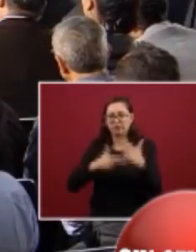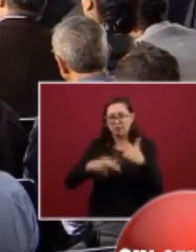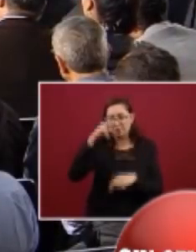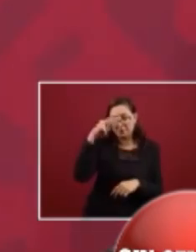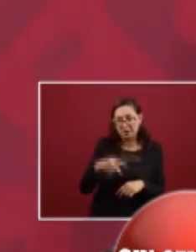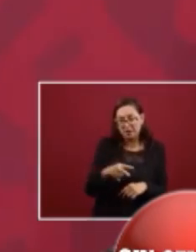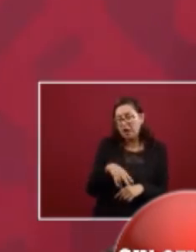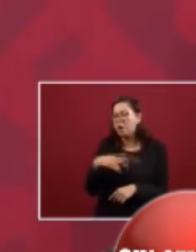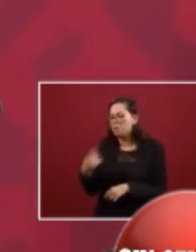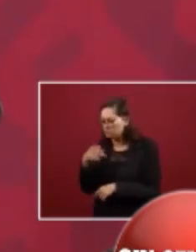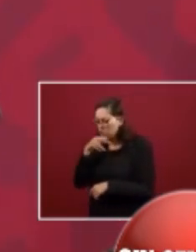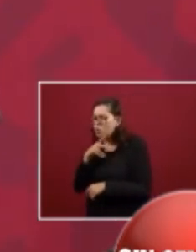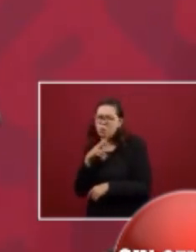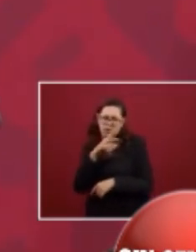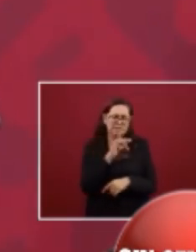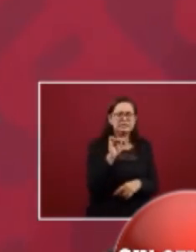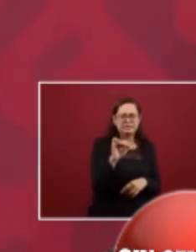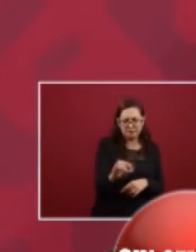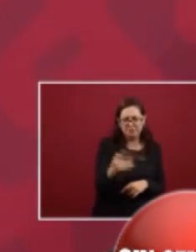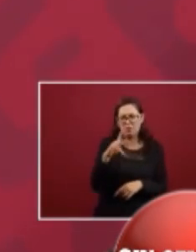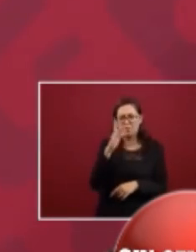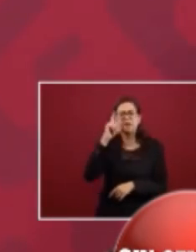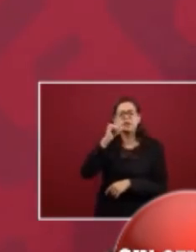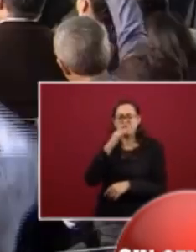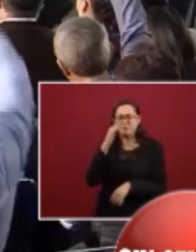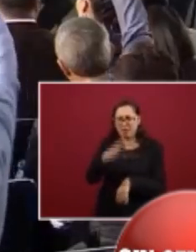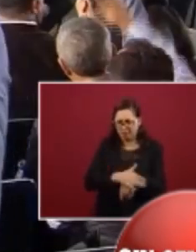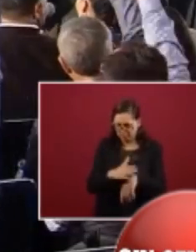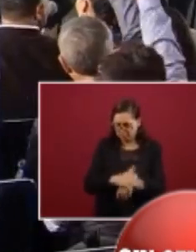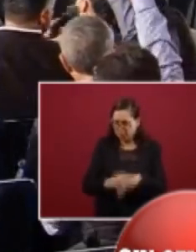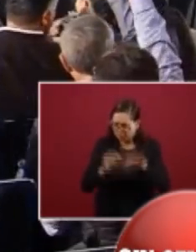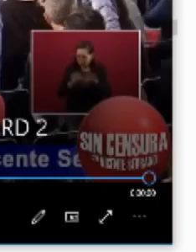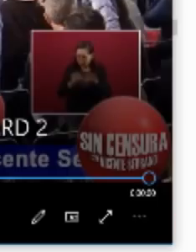otro. Y mañana yo te informo ese número exactamente.